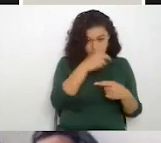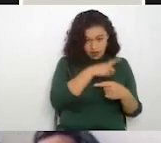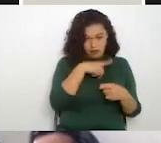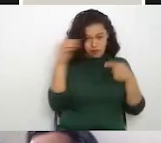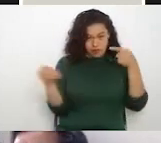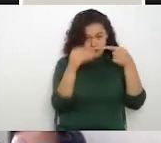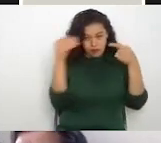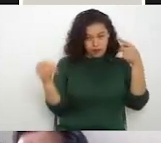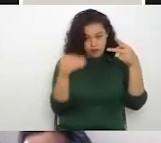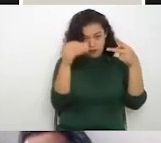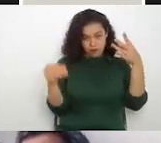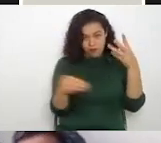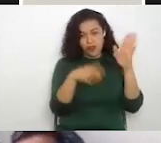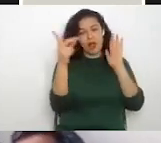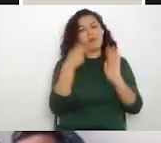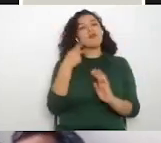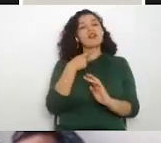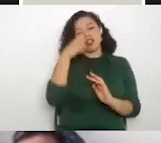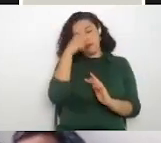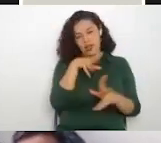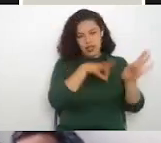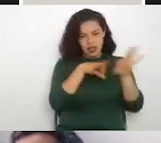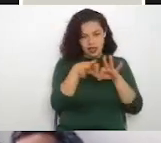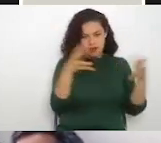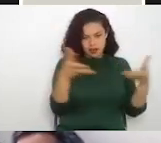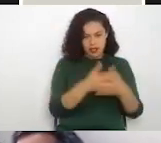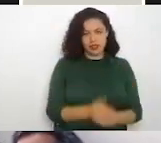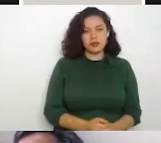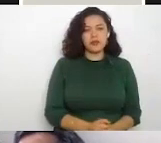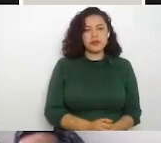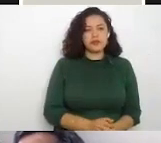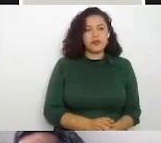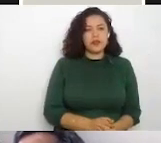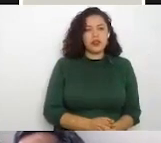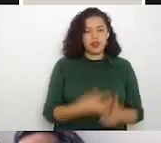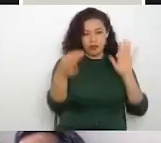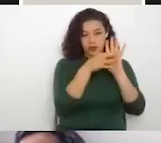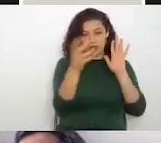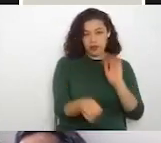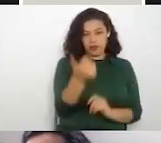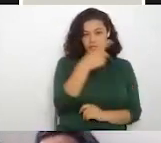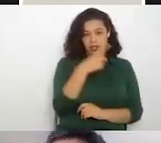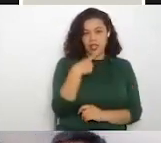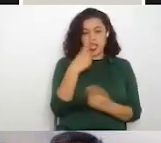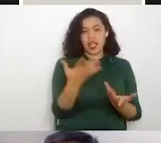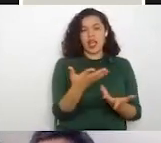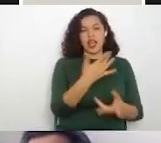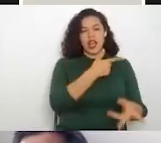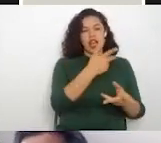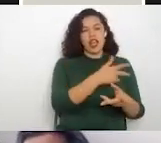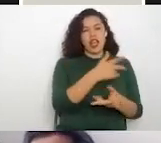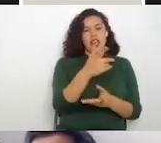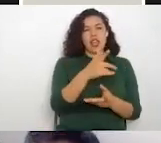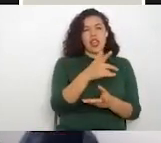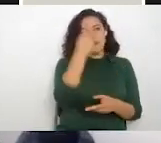las políticas de operación. Entonces, como primer punto estaríamos viendo pues la portada o identificación, ¿no?